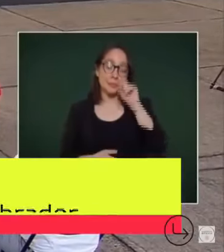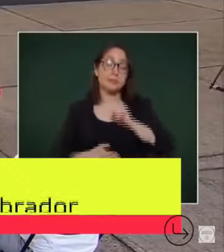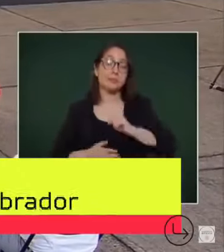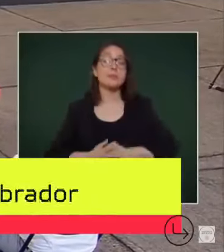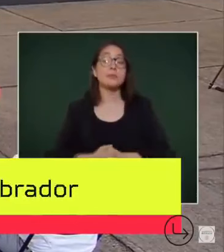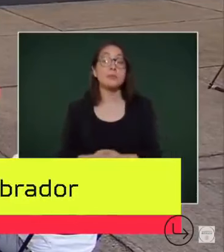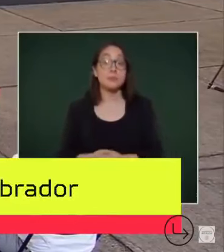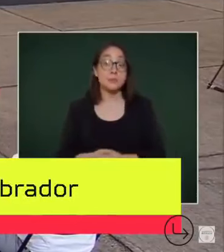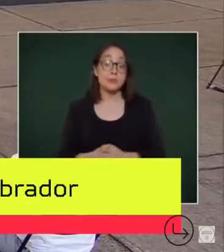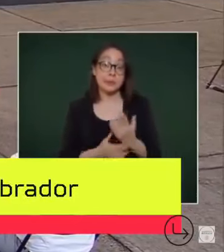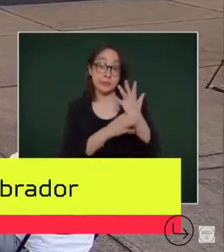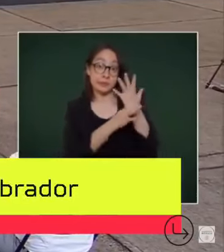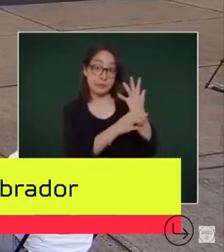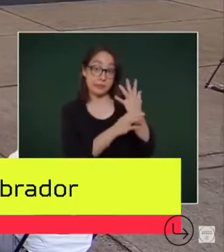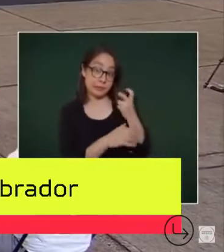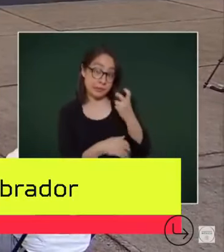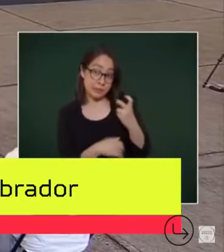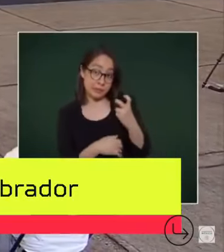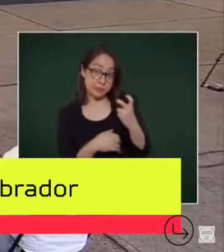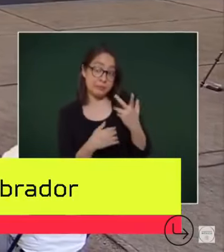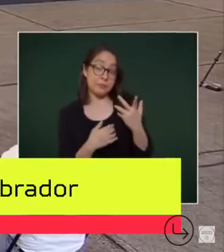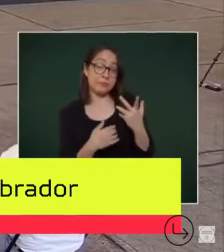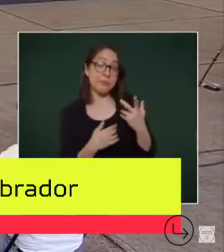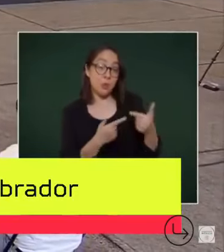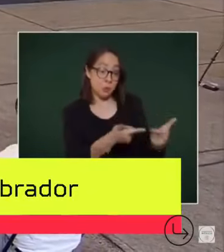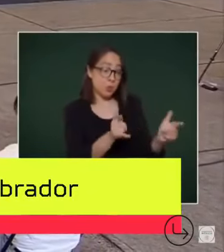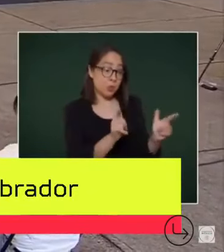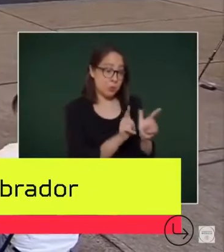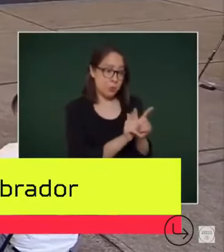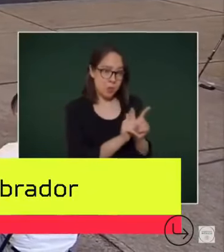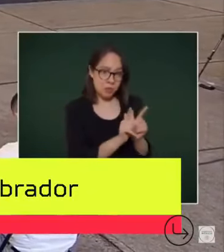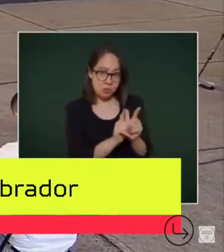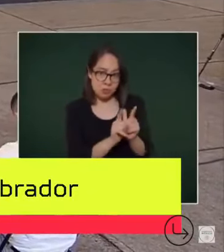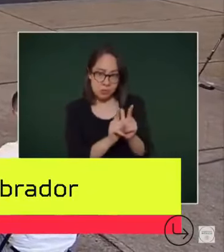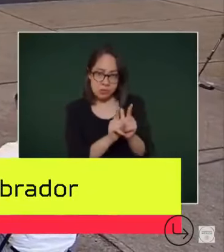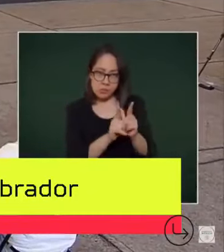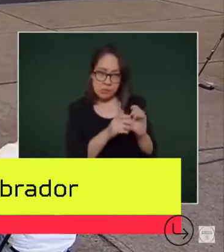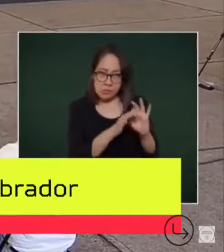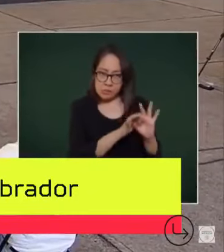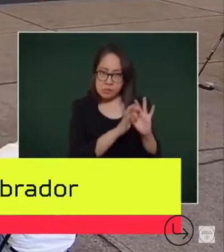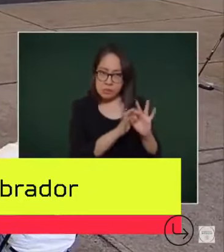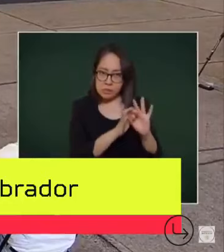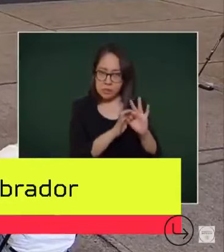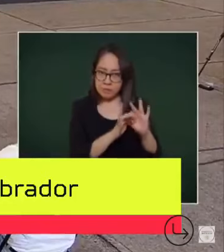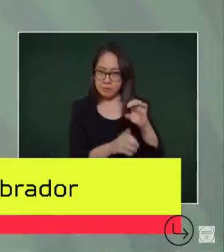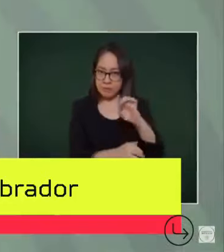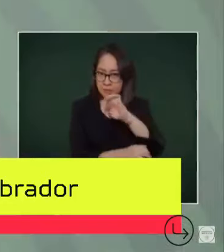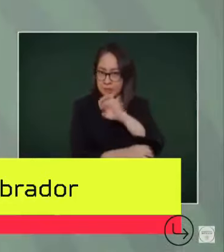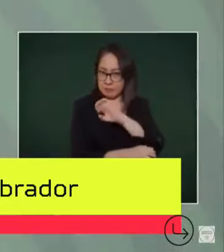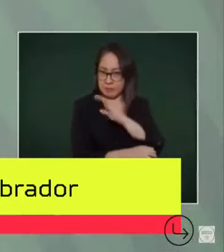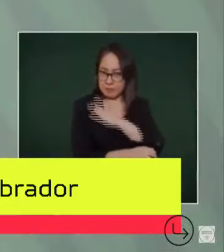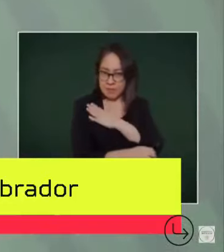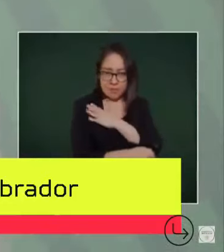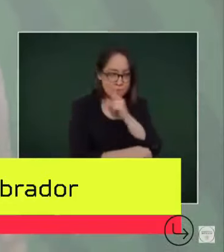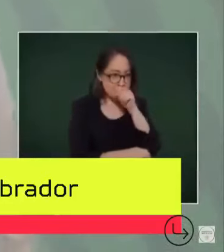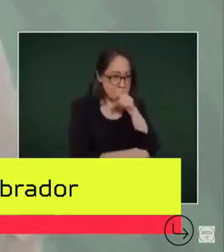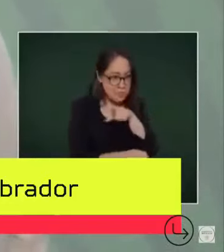grupo de derecha de España ya se suma y va a hacer también guerra